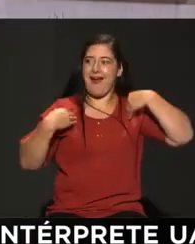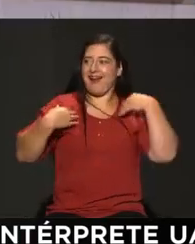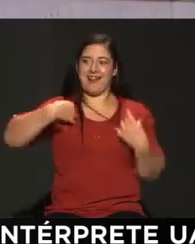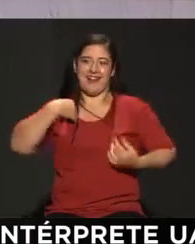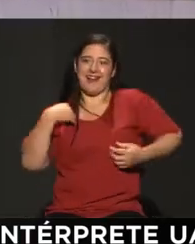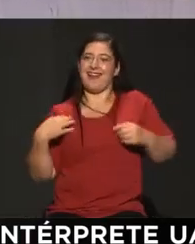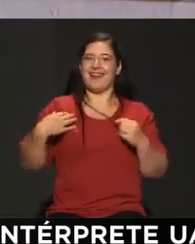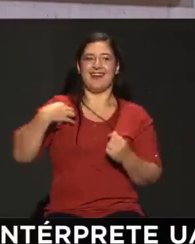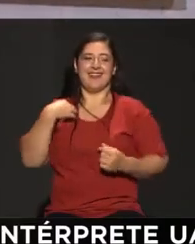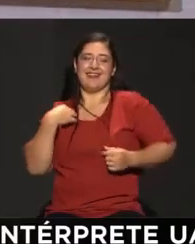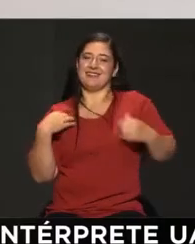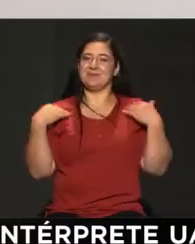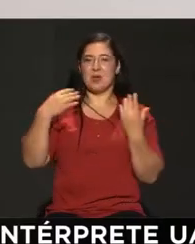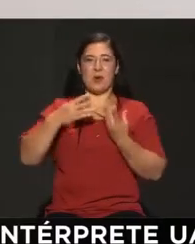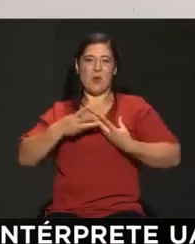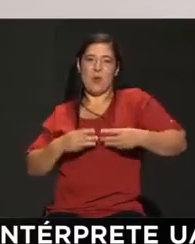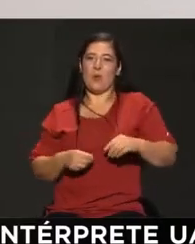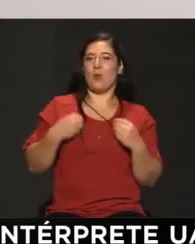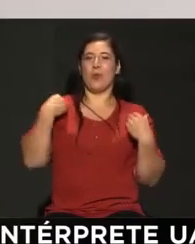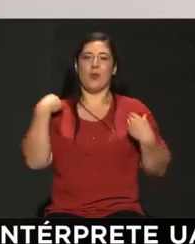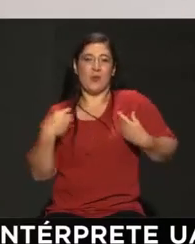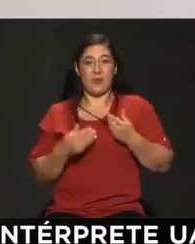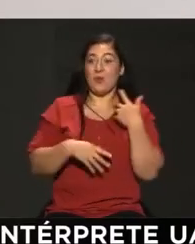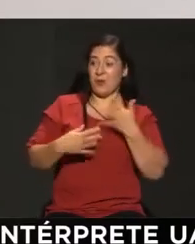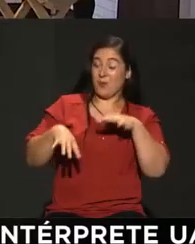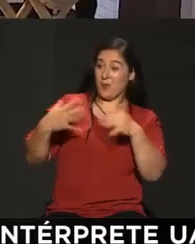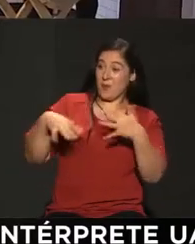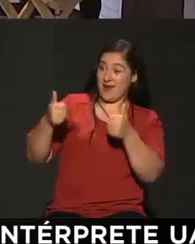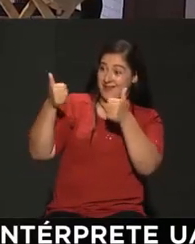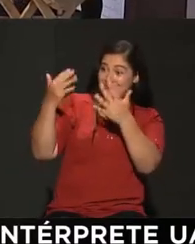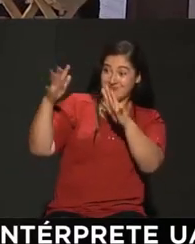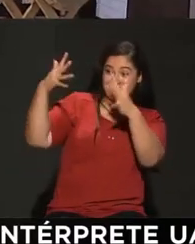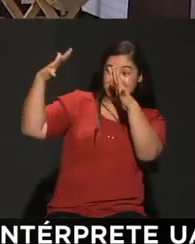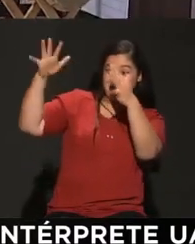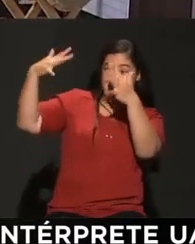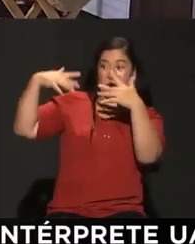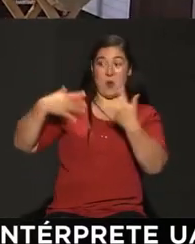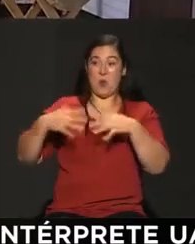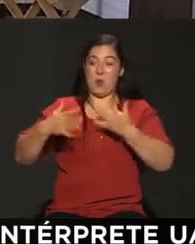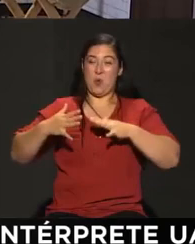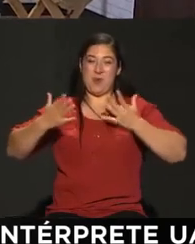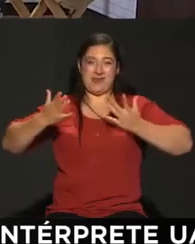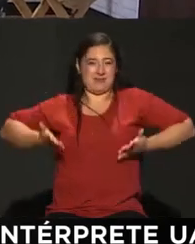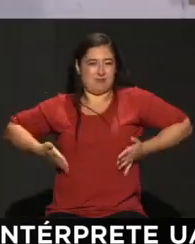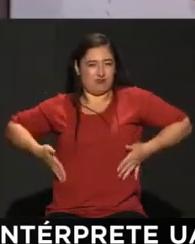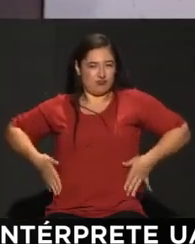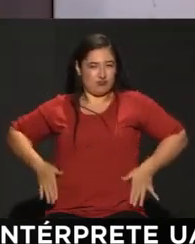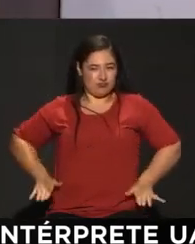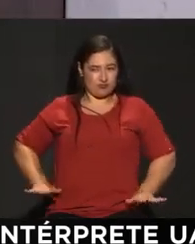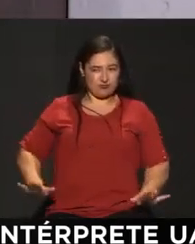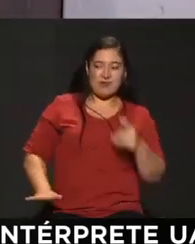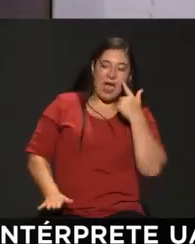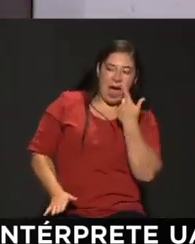moverlo. De aquí para allá. Para moverlo de aquí para allá. Y para. ¡Uy! Esta cintura. A ver, yo veo esa cintura, está